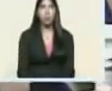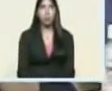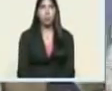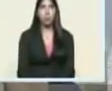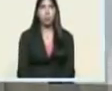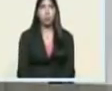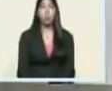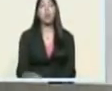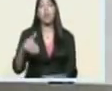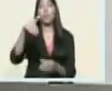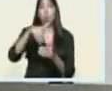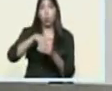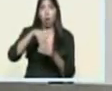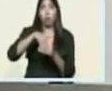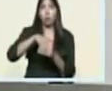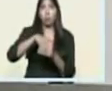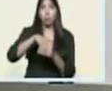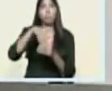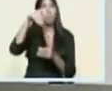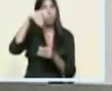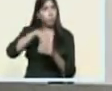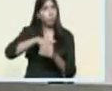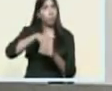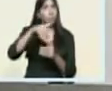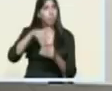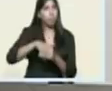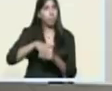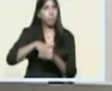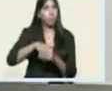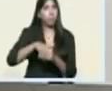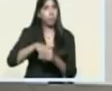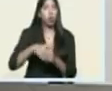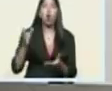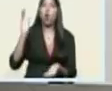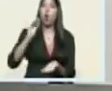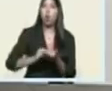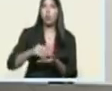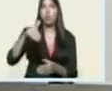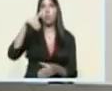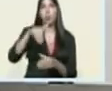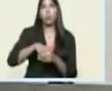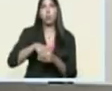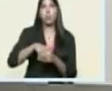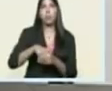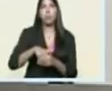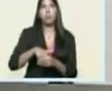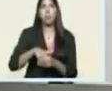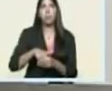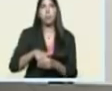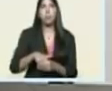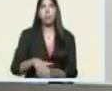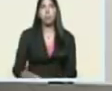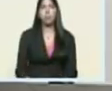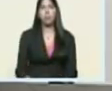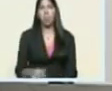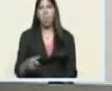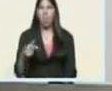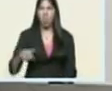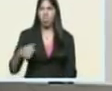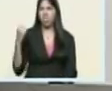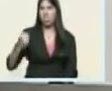A votar, a votar, a votar, una vez más a votar, a votar. Tremenda dictadura, ¿verdad?